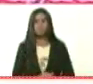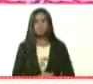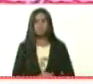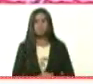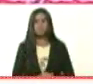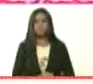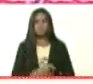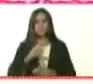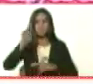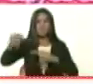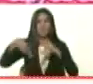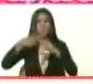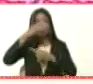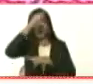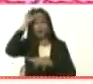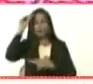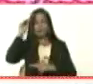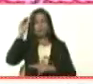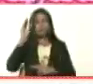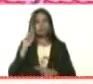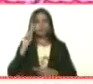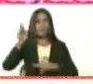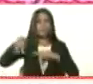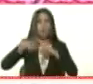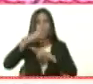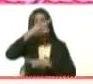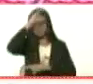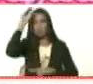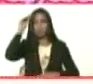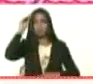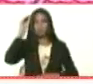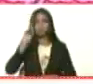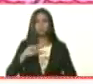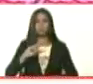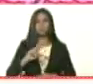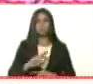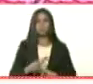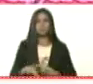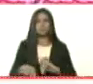no more Trump, no more Trump.